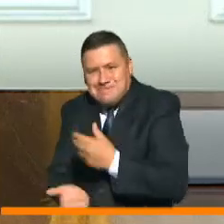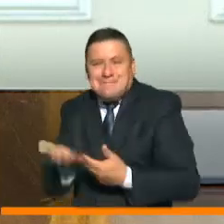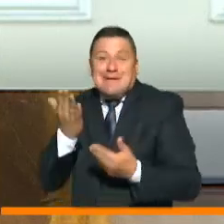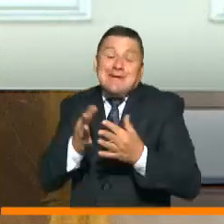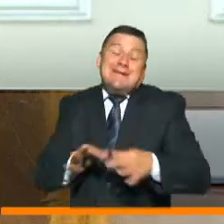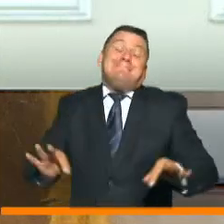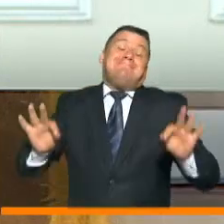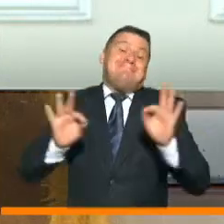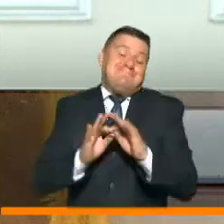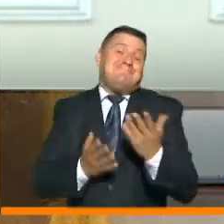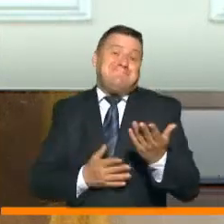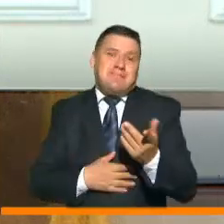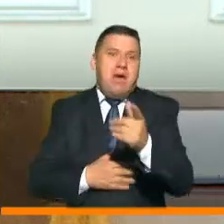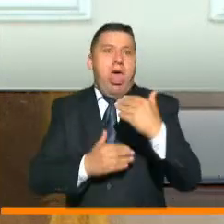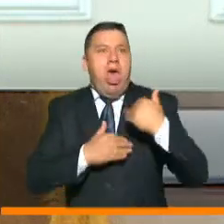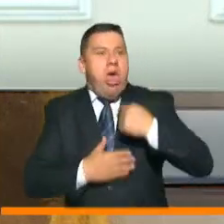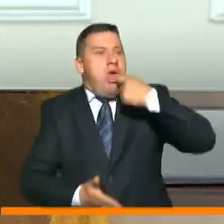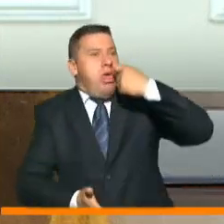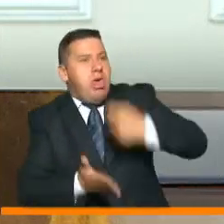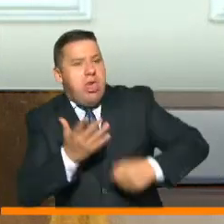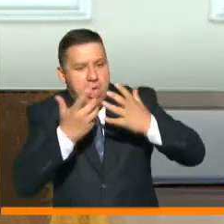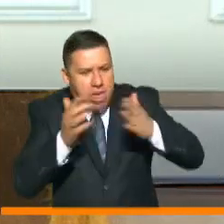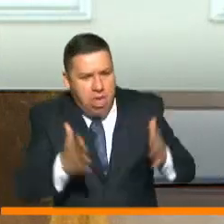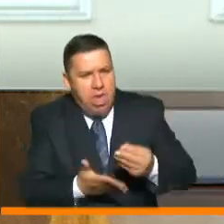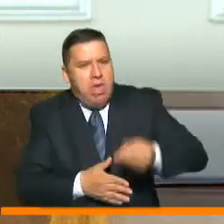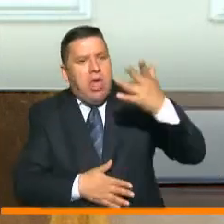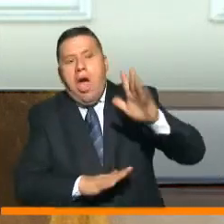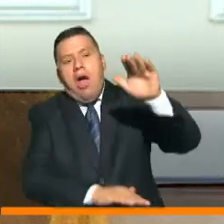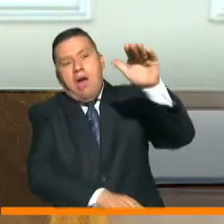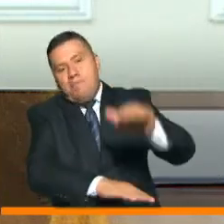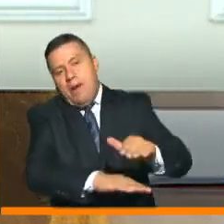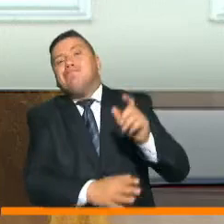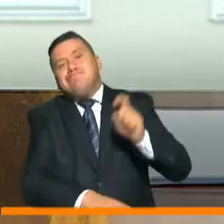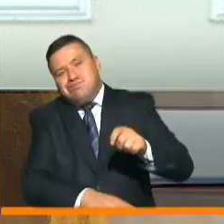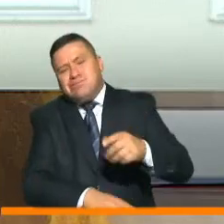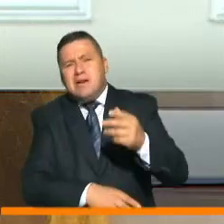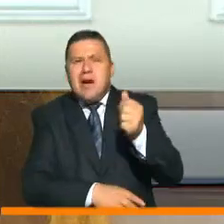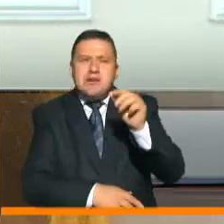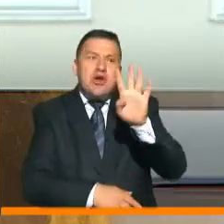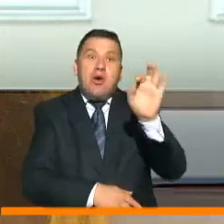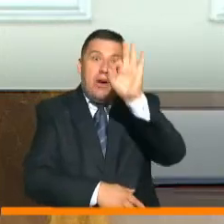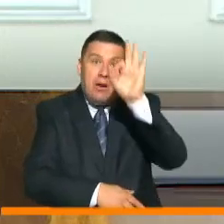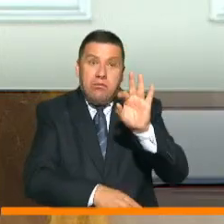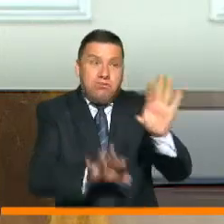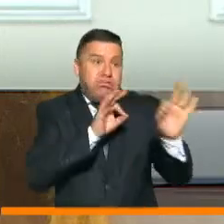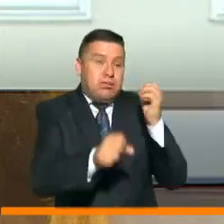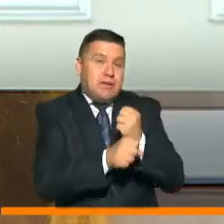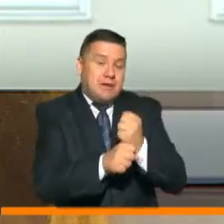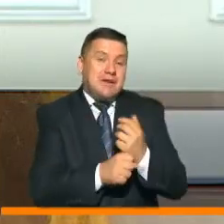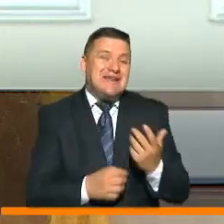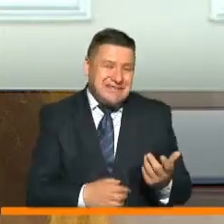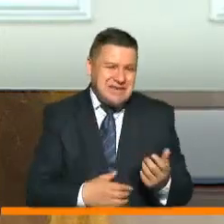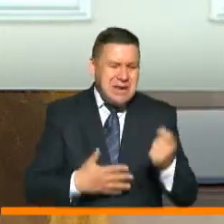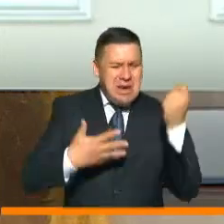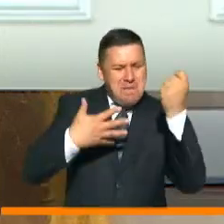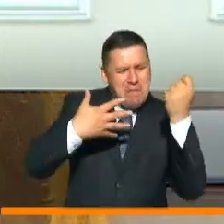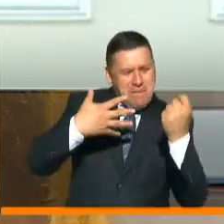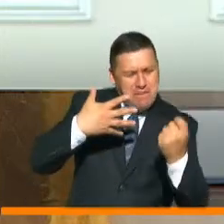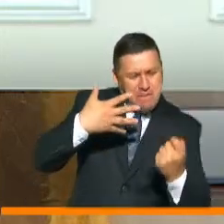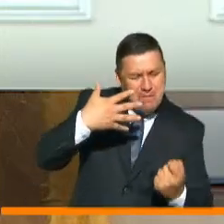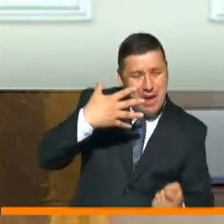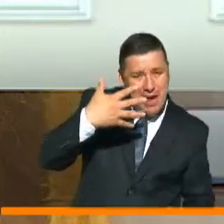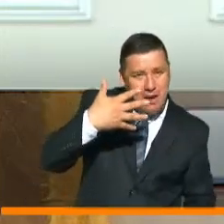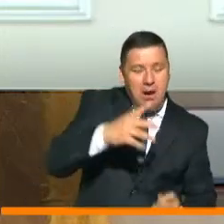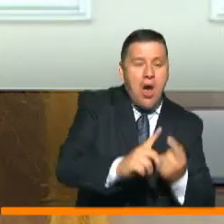supremamente importante, bajarle la carga a la micro y pequeña empresa, donde se genera cerca del 90% del empleo. ¿Ese para qué? Para